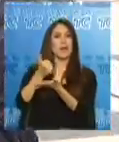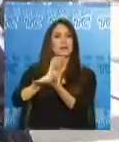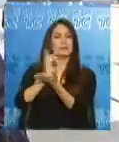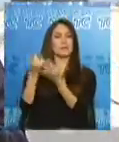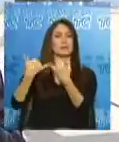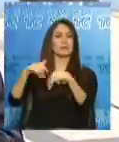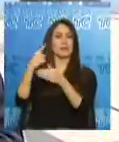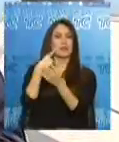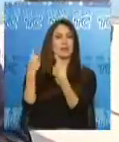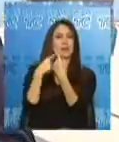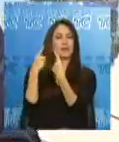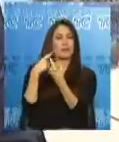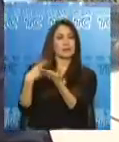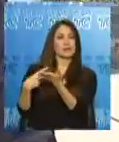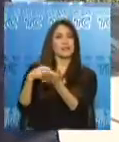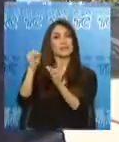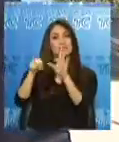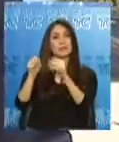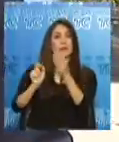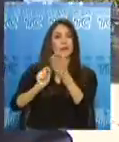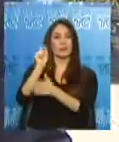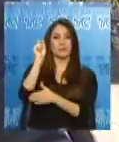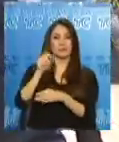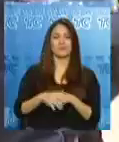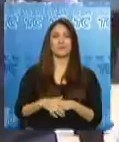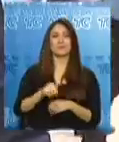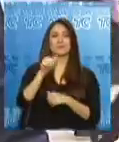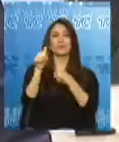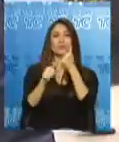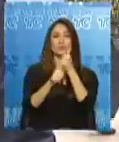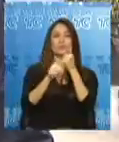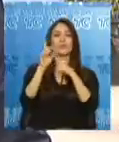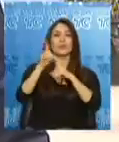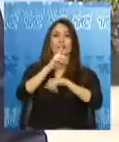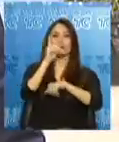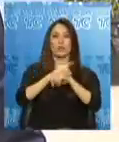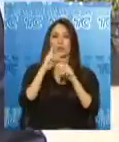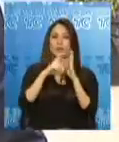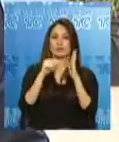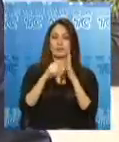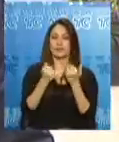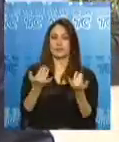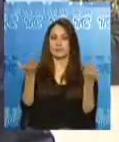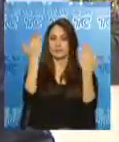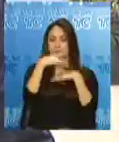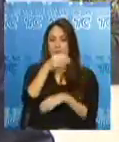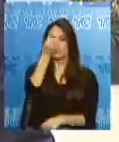Asamblea Nacional. Gracias a la ingeniera Paola Hidalgo, subdirectora del Servicio de Rentas Internas. Hasta aquí este reporte. Buenos días.